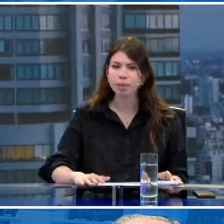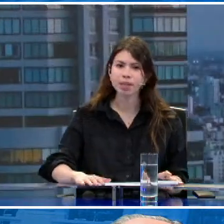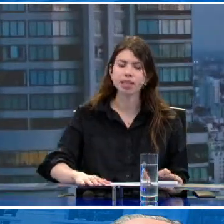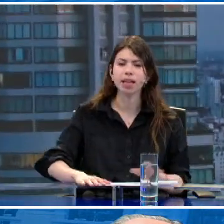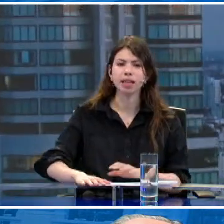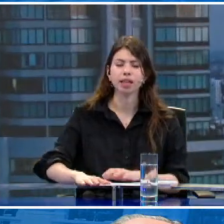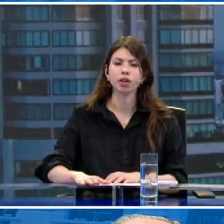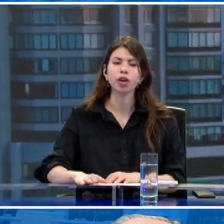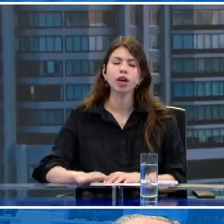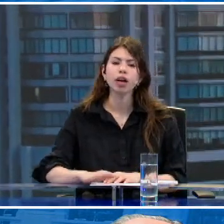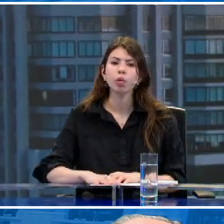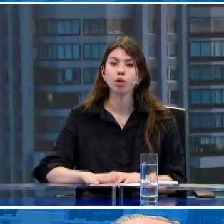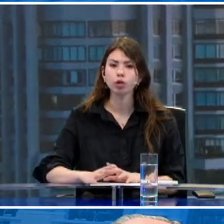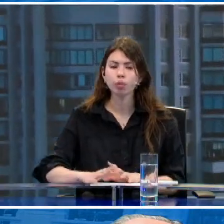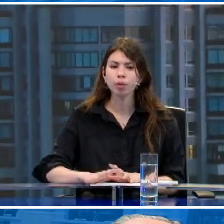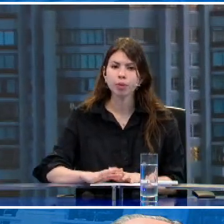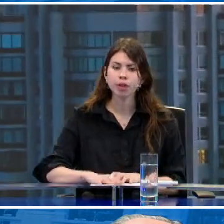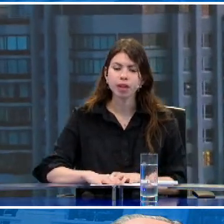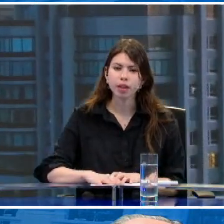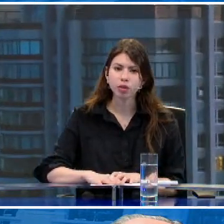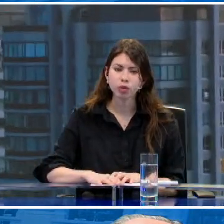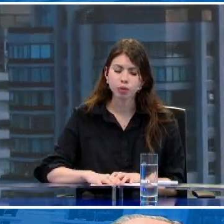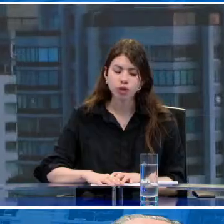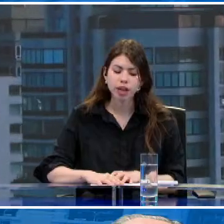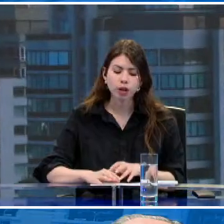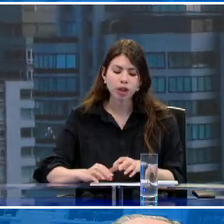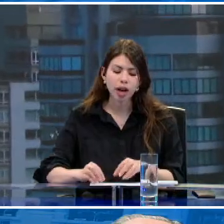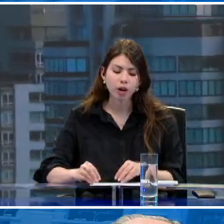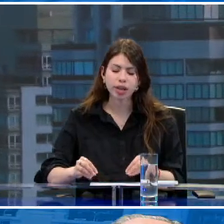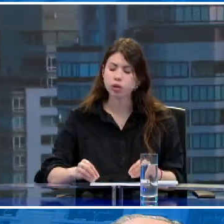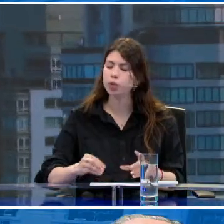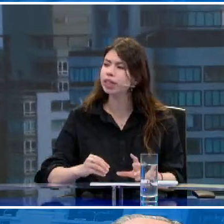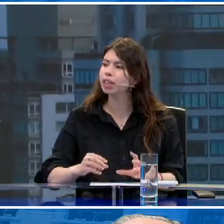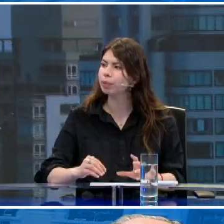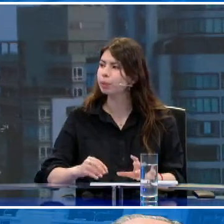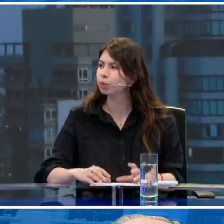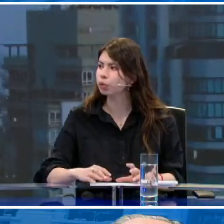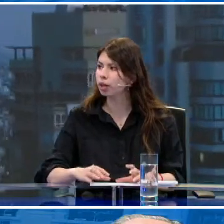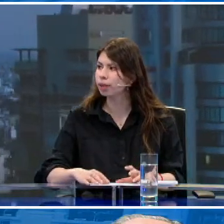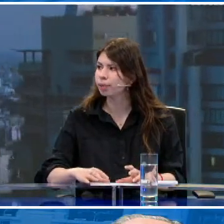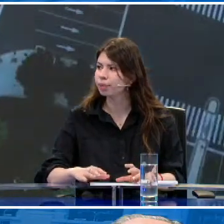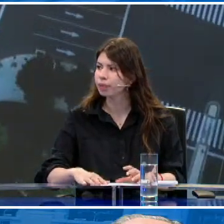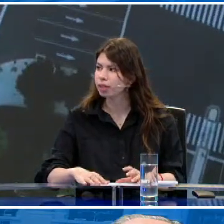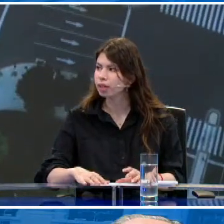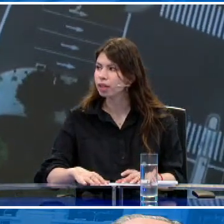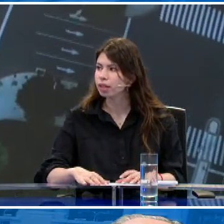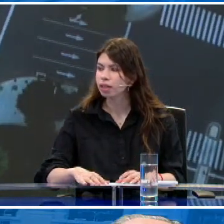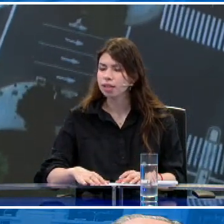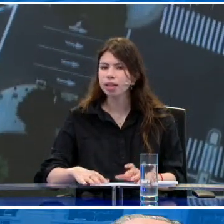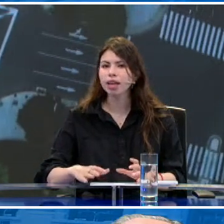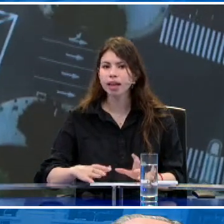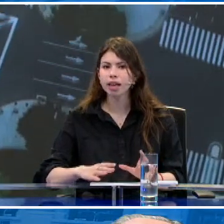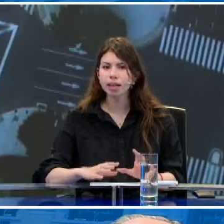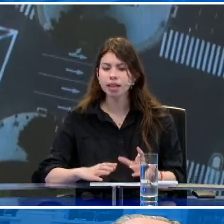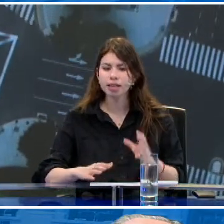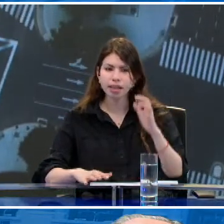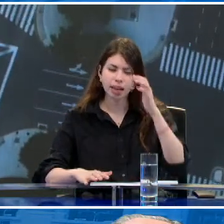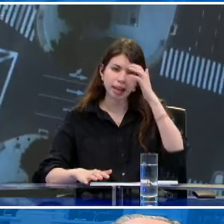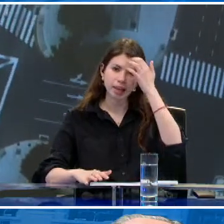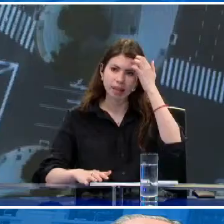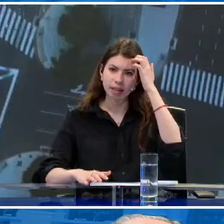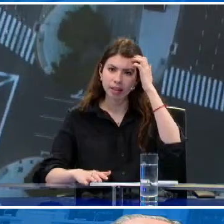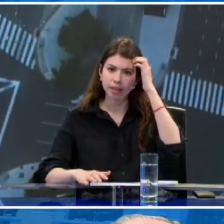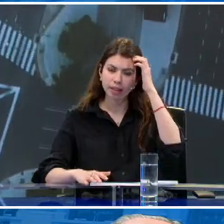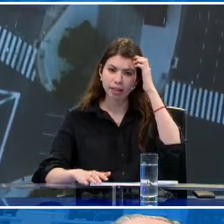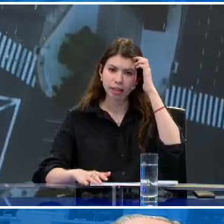el presidente, ¿no? U otros miembros de otros funcionarios. Ahora, sobre este tema no hay ministro puntual, del Interior, entonces, claro, en estas cuestiones es